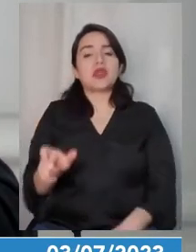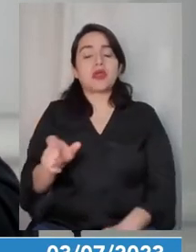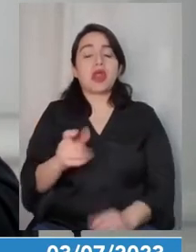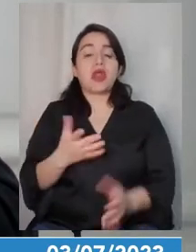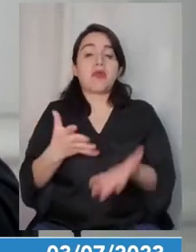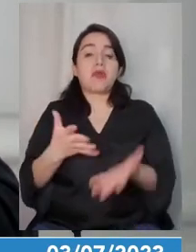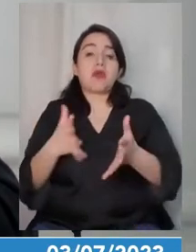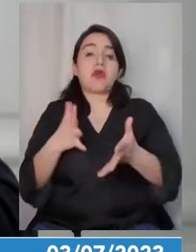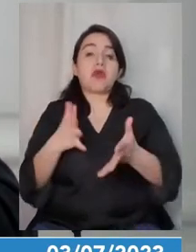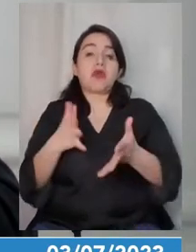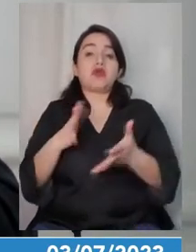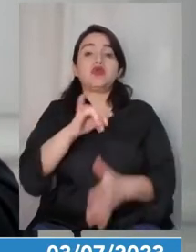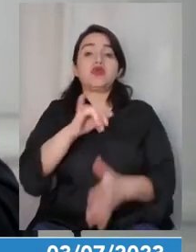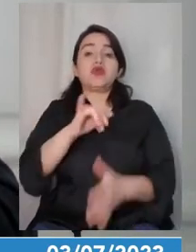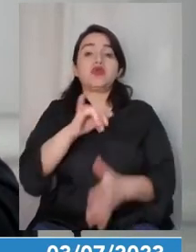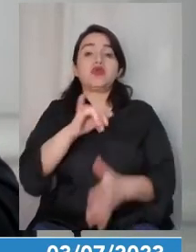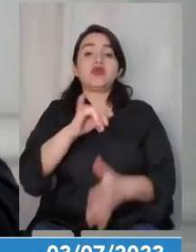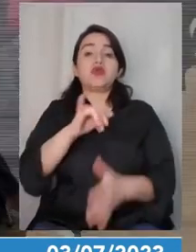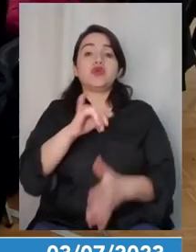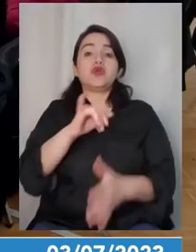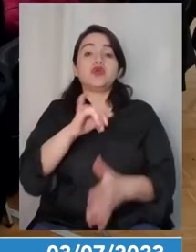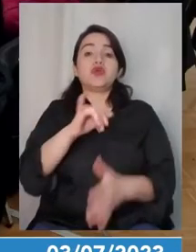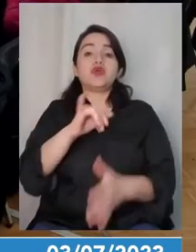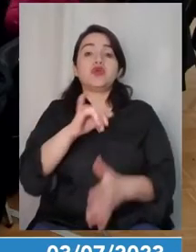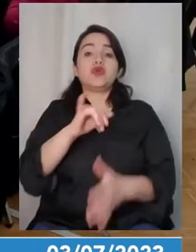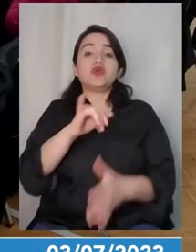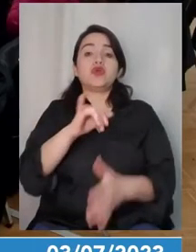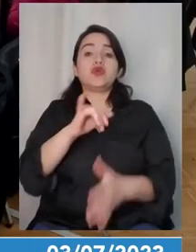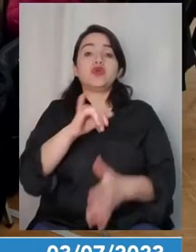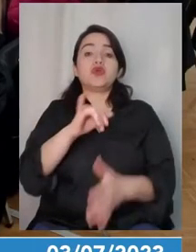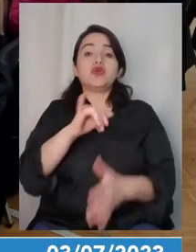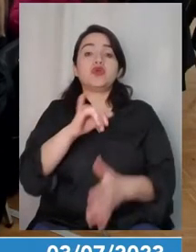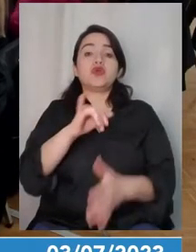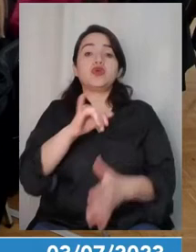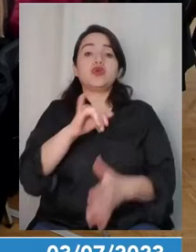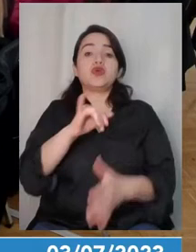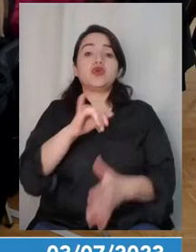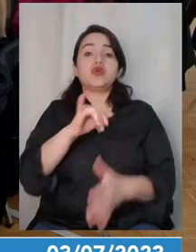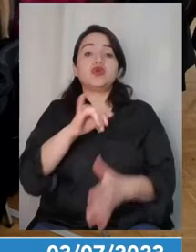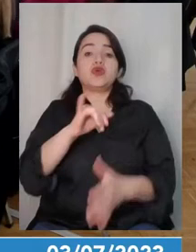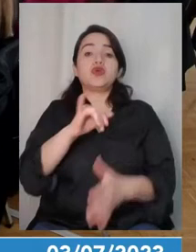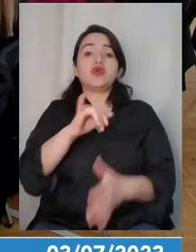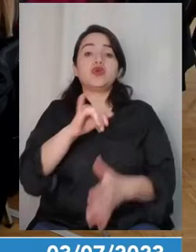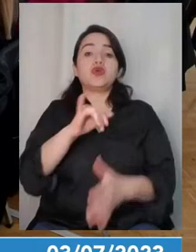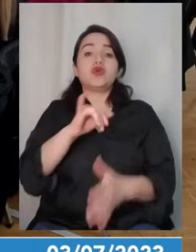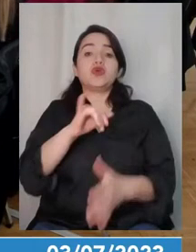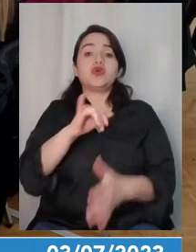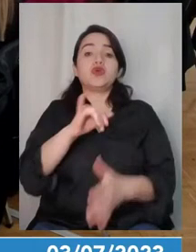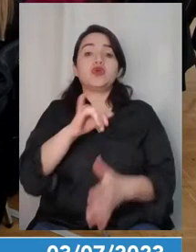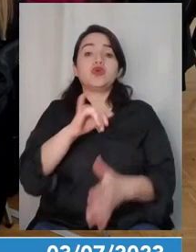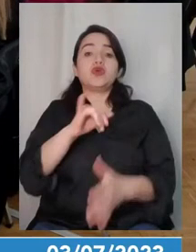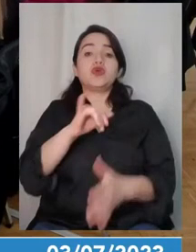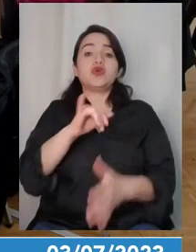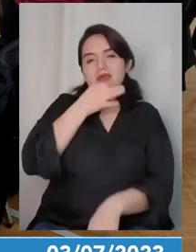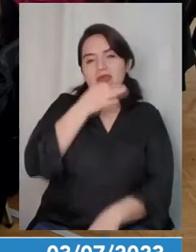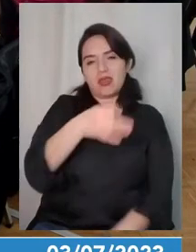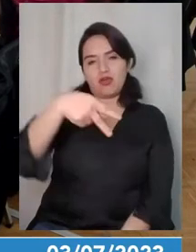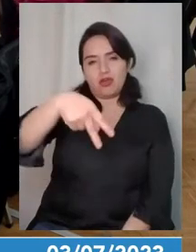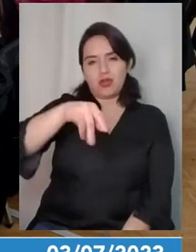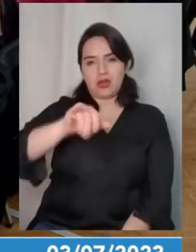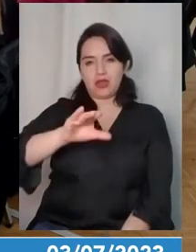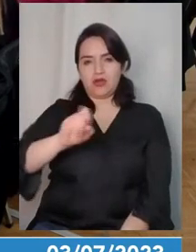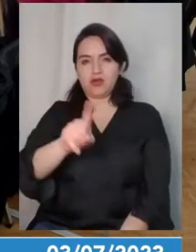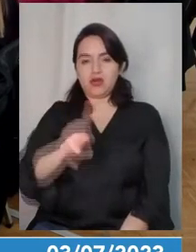alguien de vivienda para a lo mejor avanzar en el sentido que dijo Nicolás Schmidt. Y nosotros también tenemos